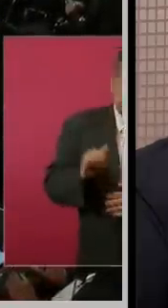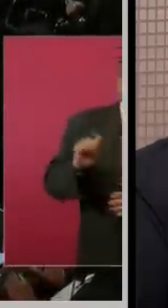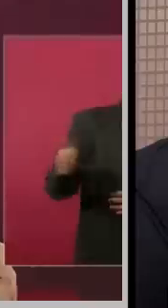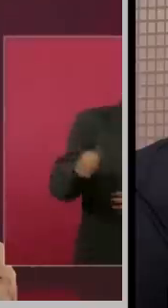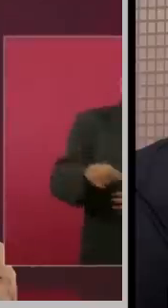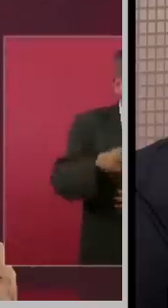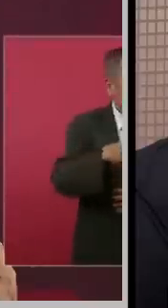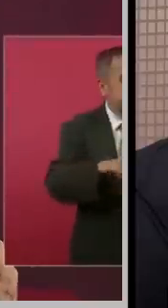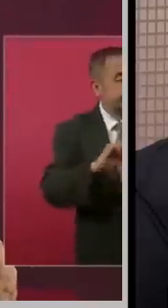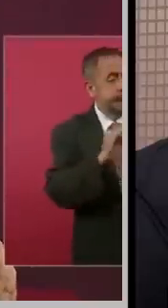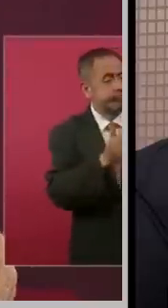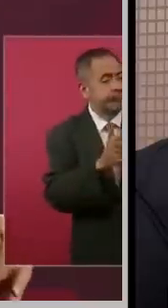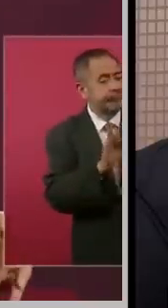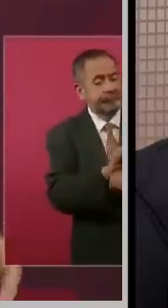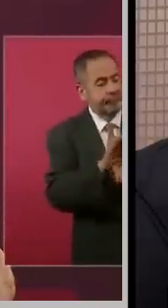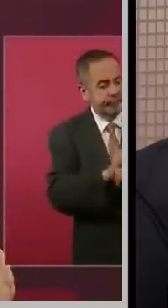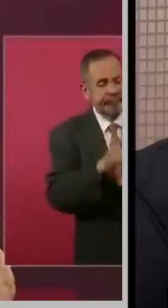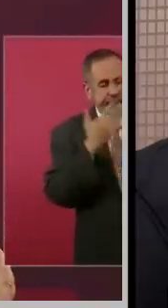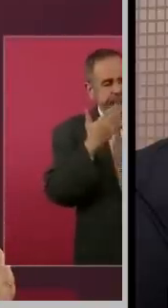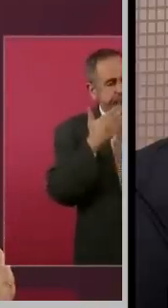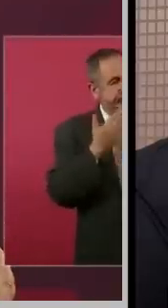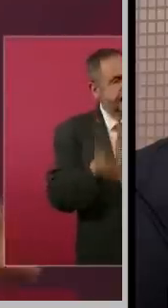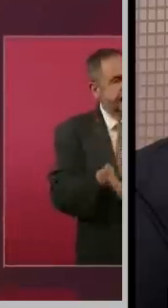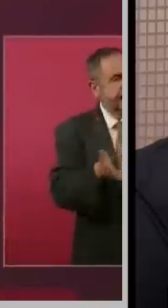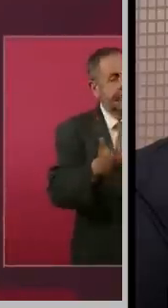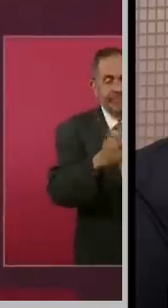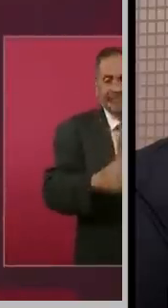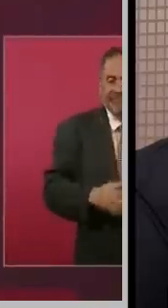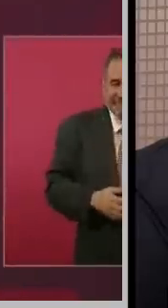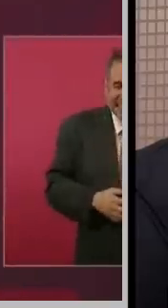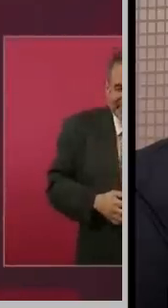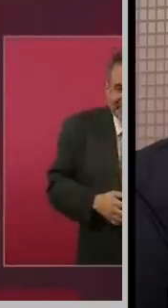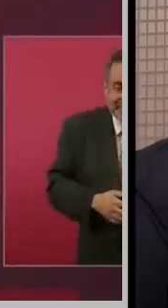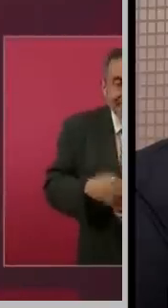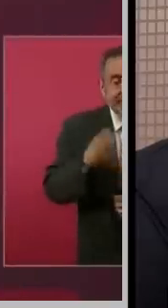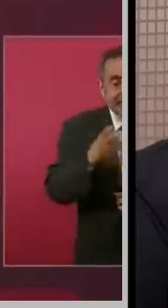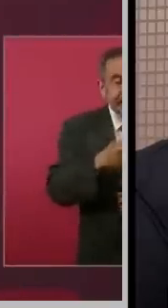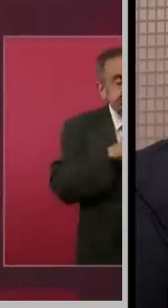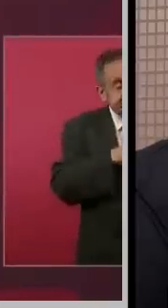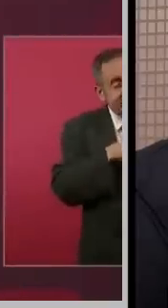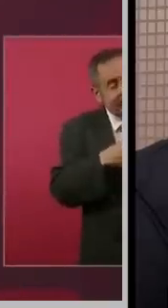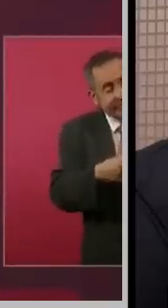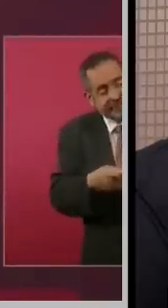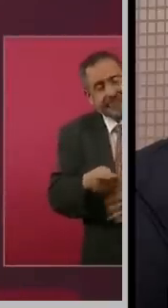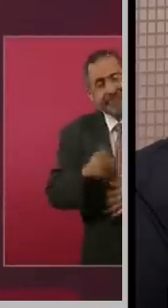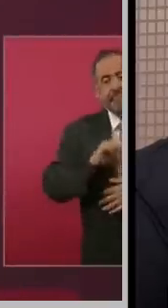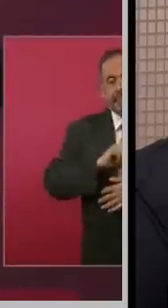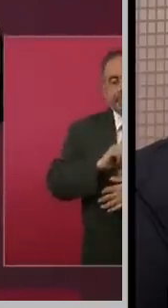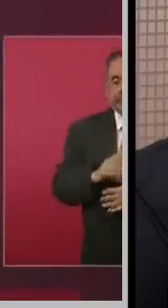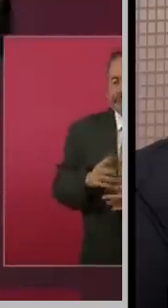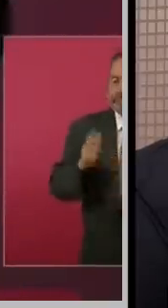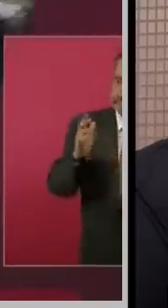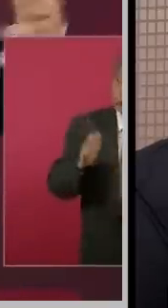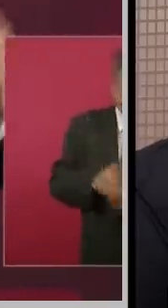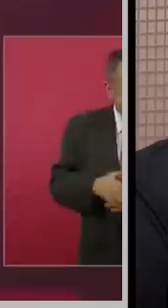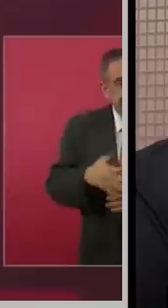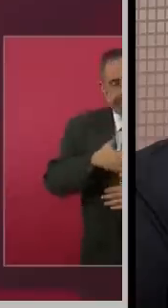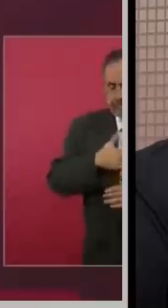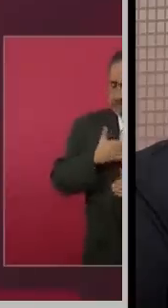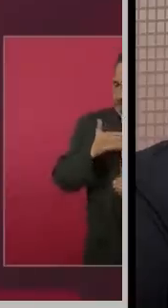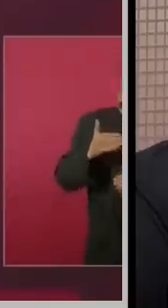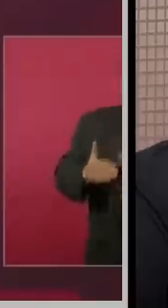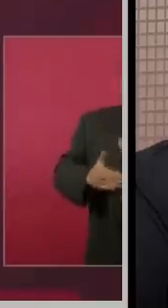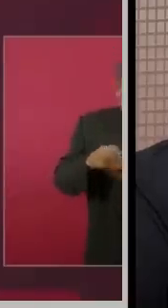las acciones de la delincuencia organizada. Entonces, todo eso lo heredamos y ahí vamos avanzando.